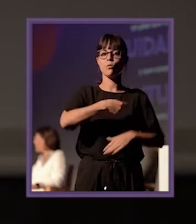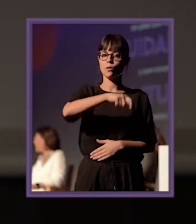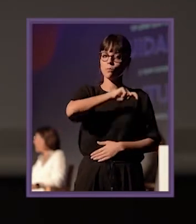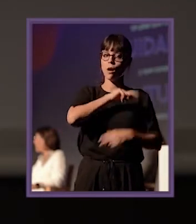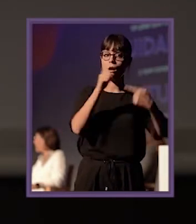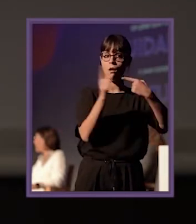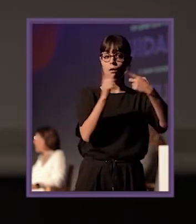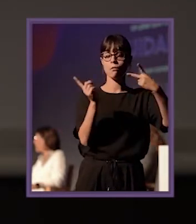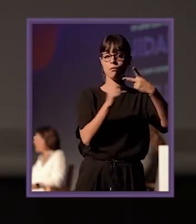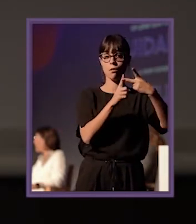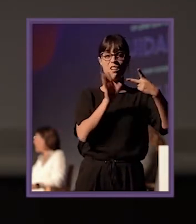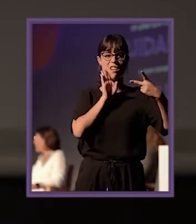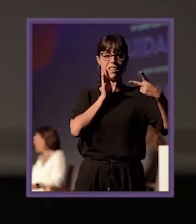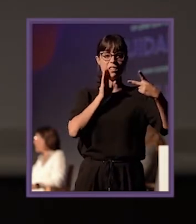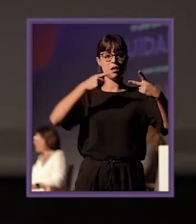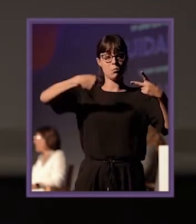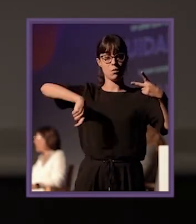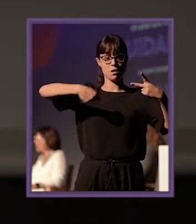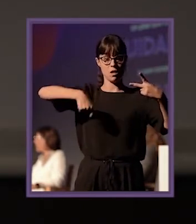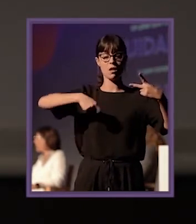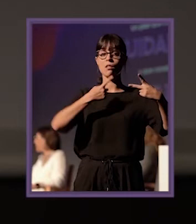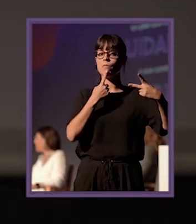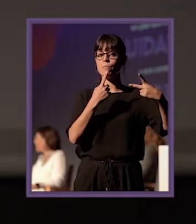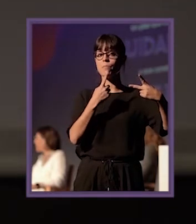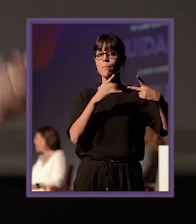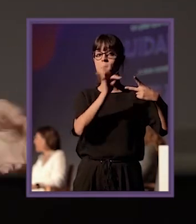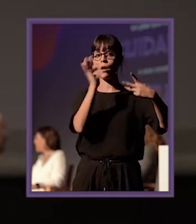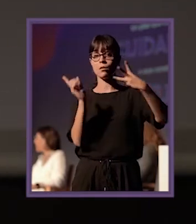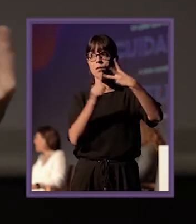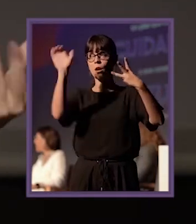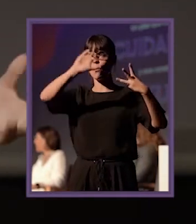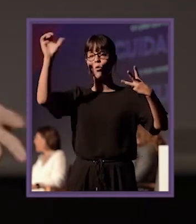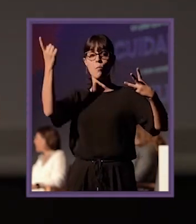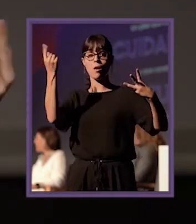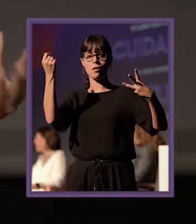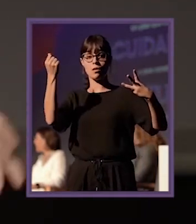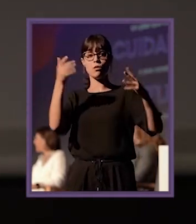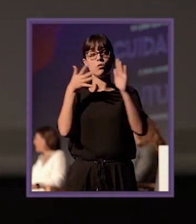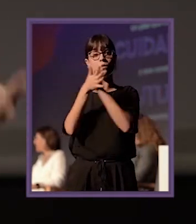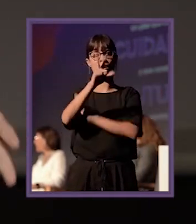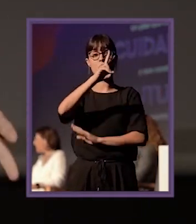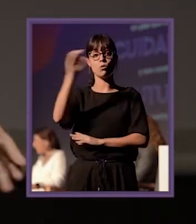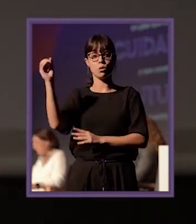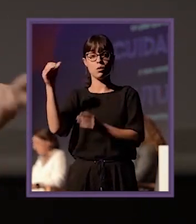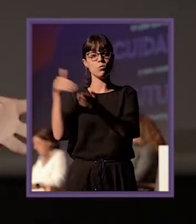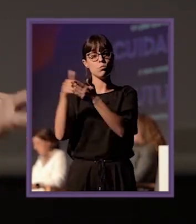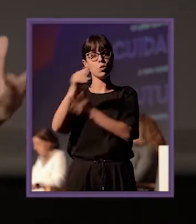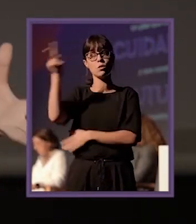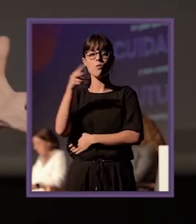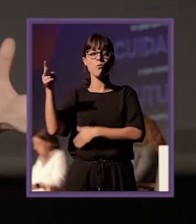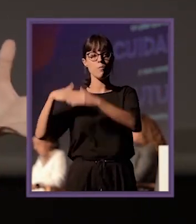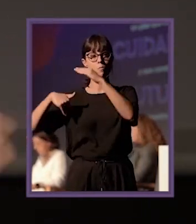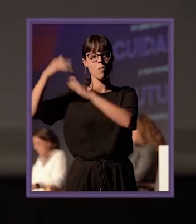ya citó el presidente, sino los fondos que provienen de Europa, más de 200 millones de euros que van a